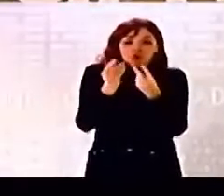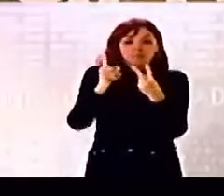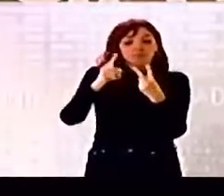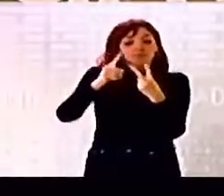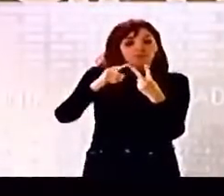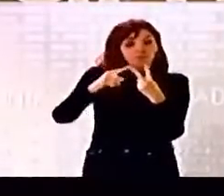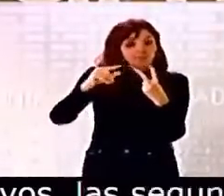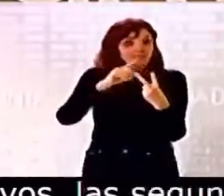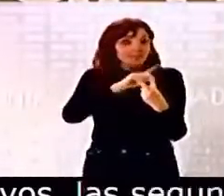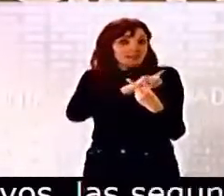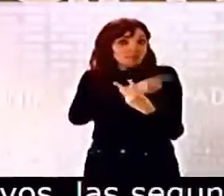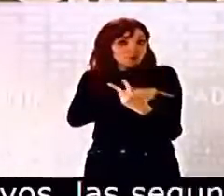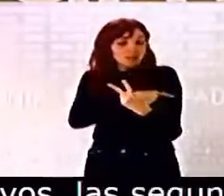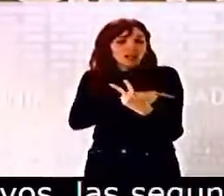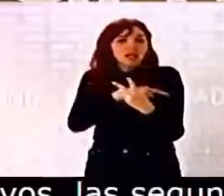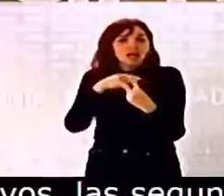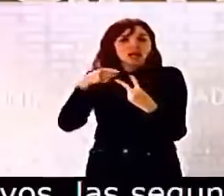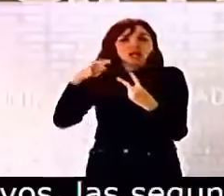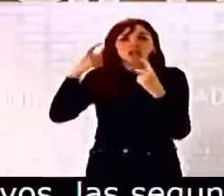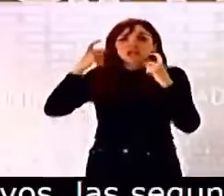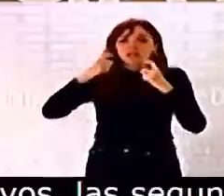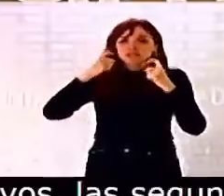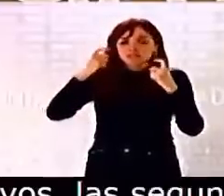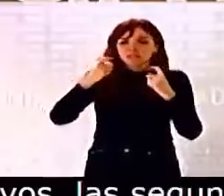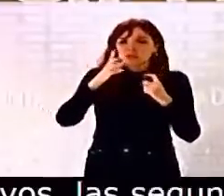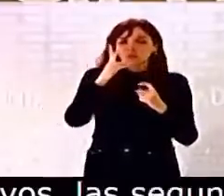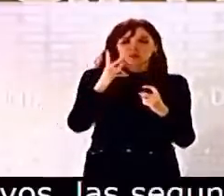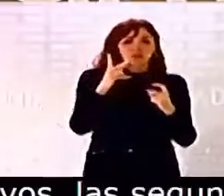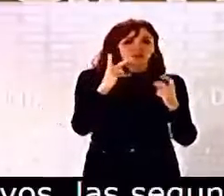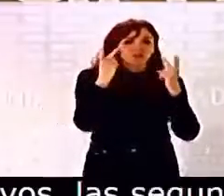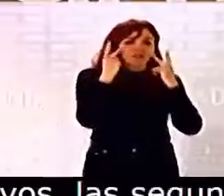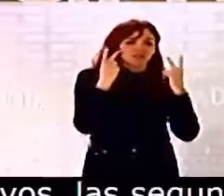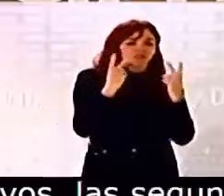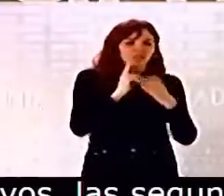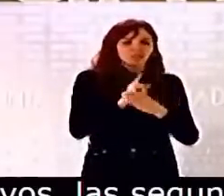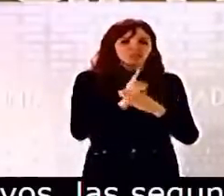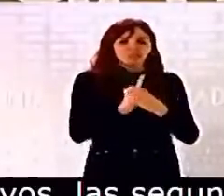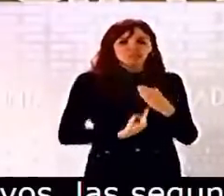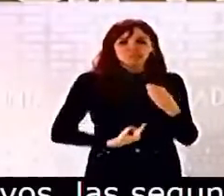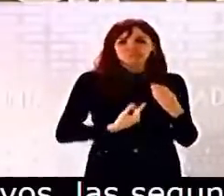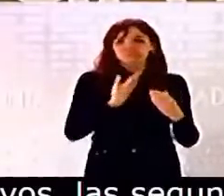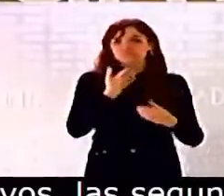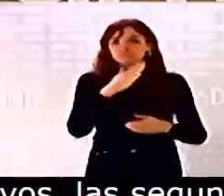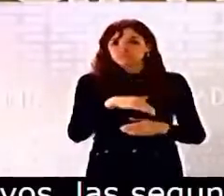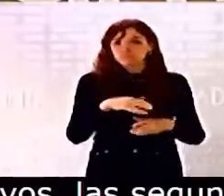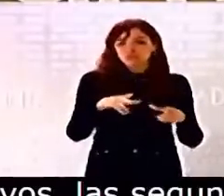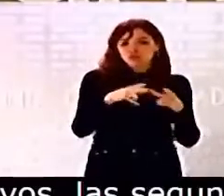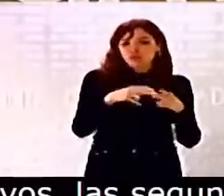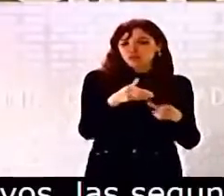para ir recuperando la fatiga pandémica en la que se encuentra la sociedad.